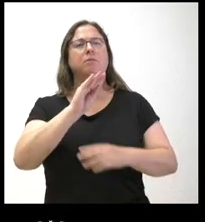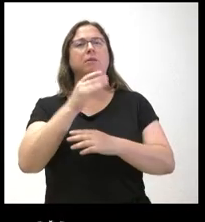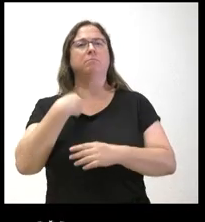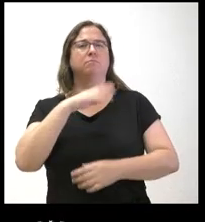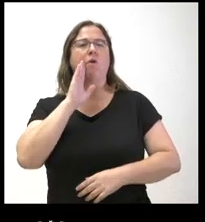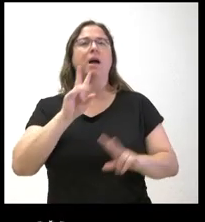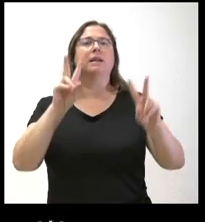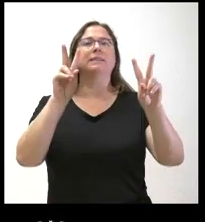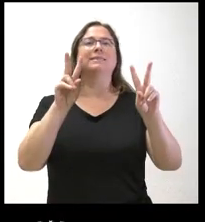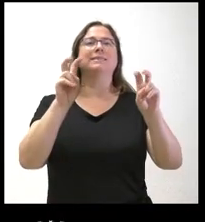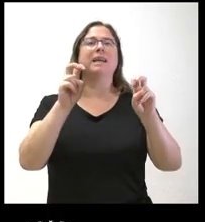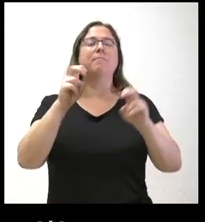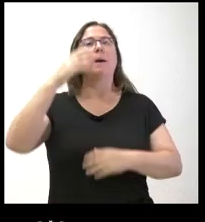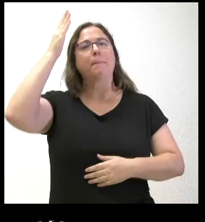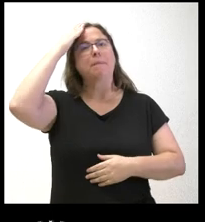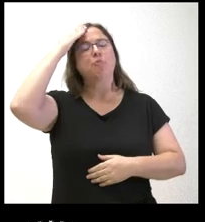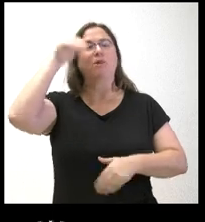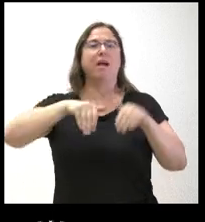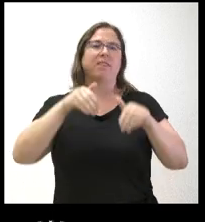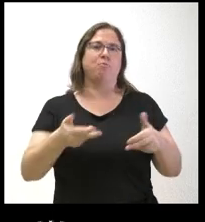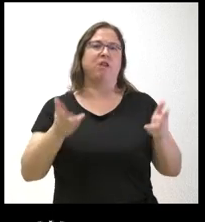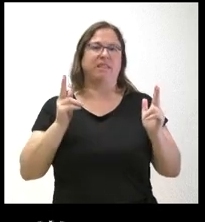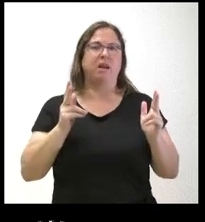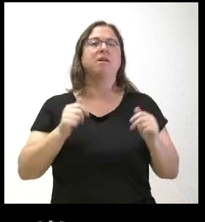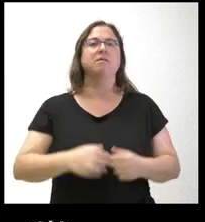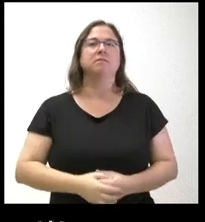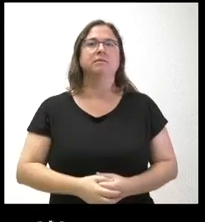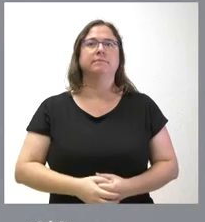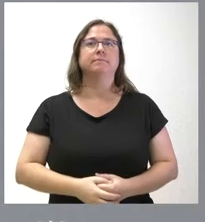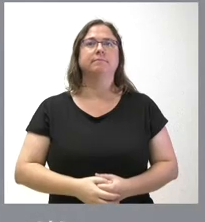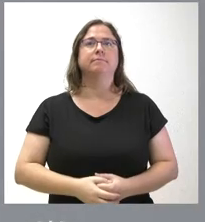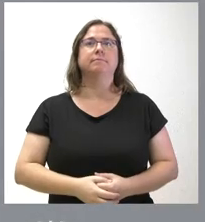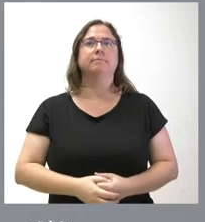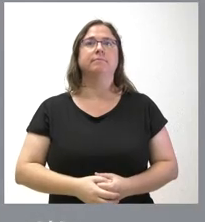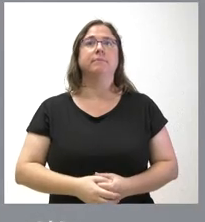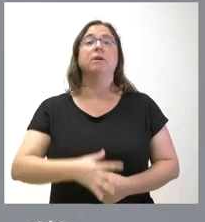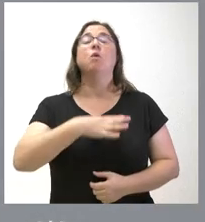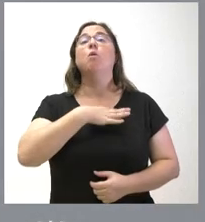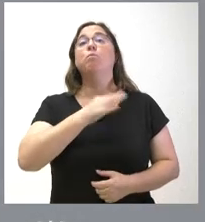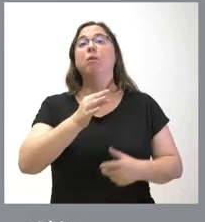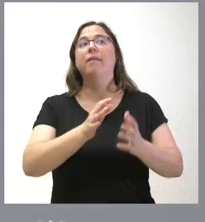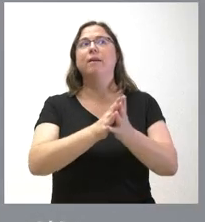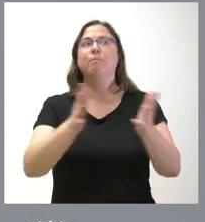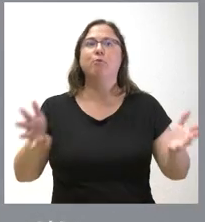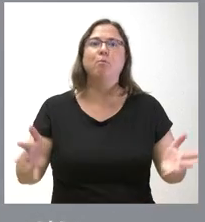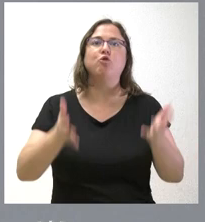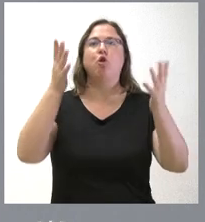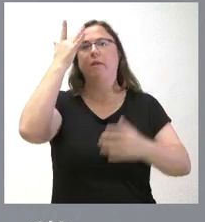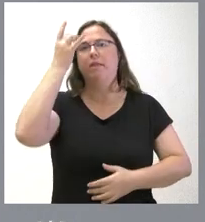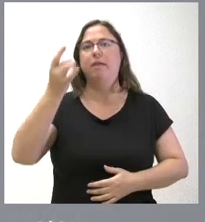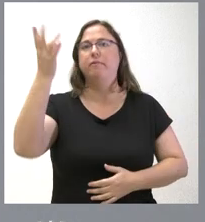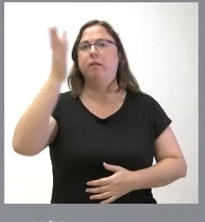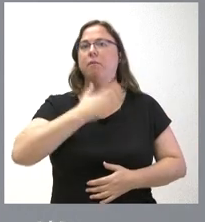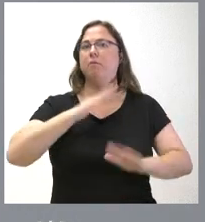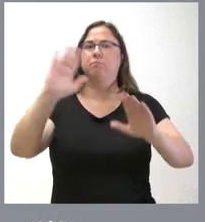al tema de la memoria democrática pudiera haber promotores o iniciativas de cualquier naturaleza que podrían